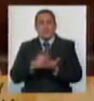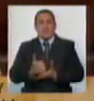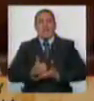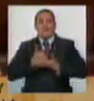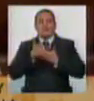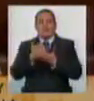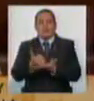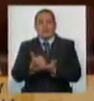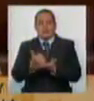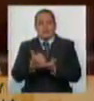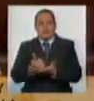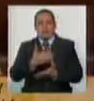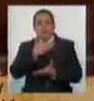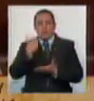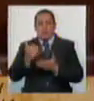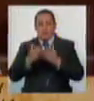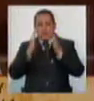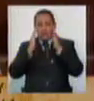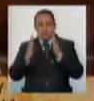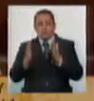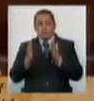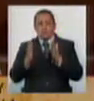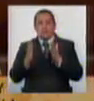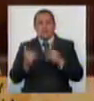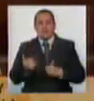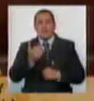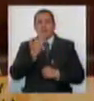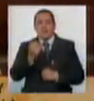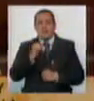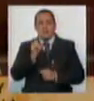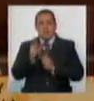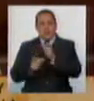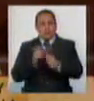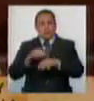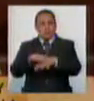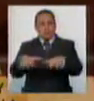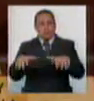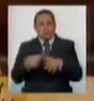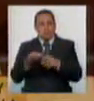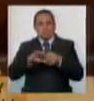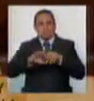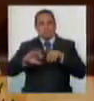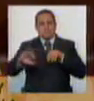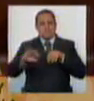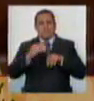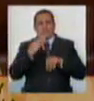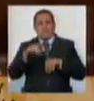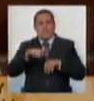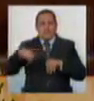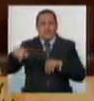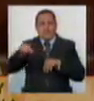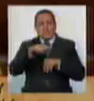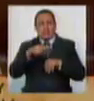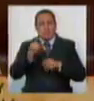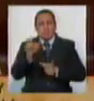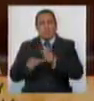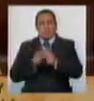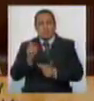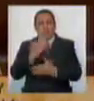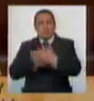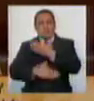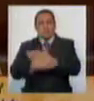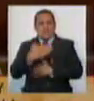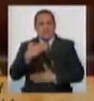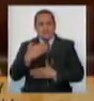ayudará a brindar mejores oportunidades a una de las poblaciones más excluidas del país y, por ende, a darles